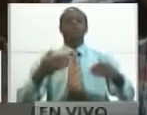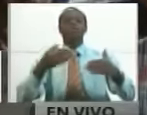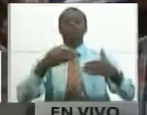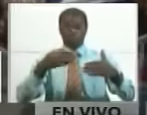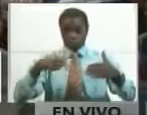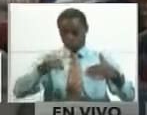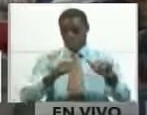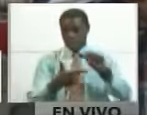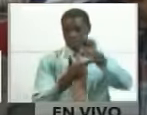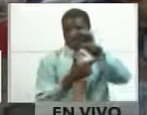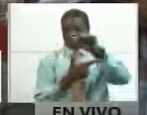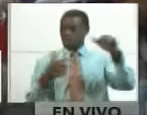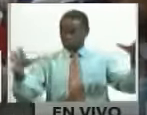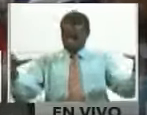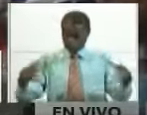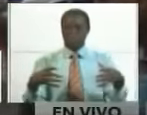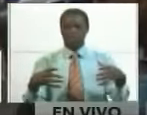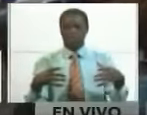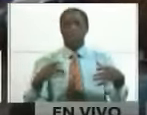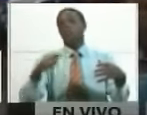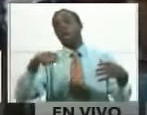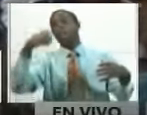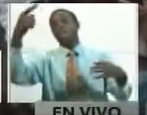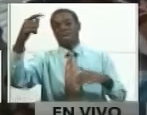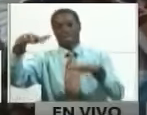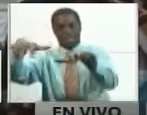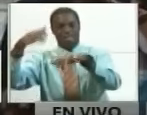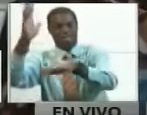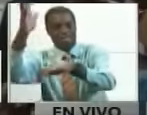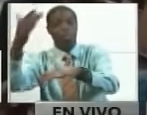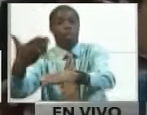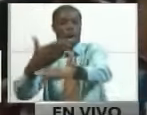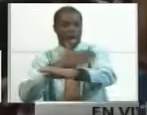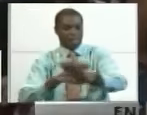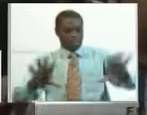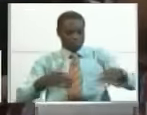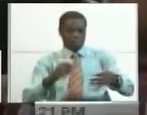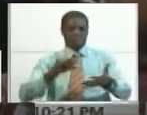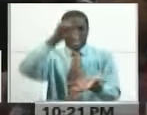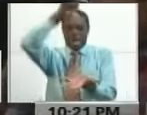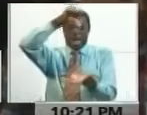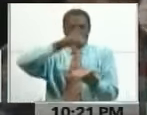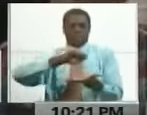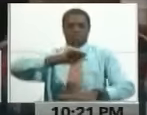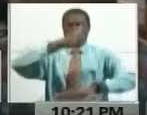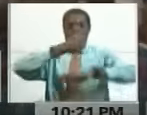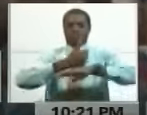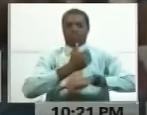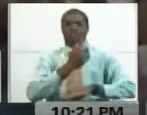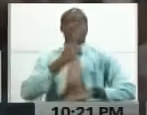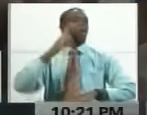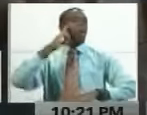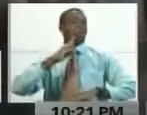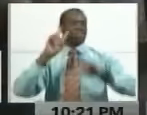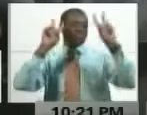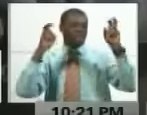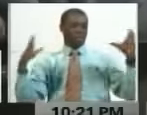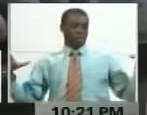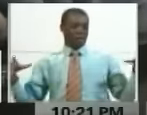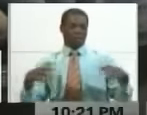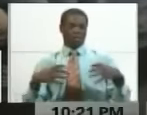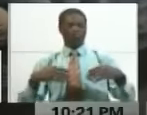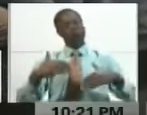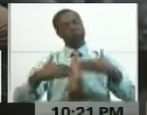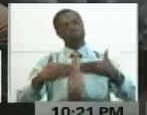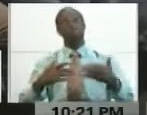Venezuela entre Congreso y Congreso. Comando Central Bolivariano. Ahí llevamos dos documentos.